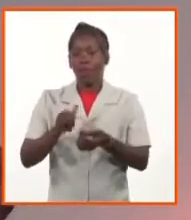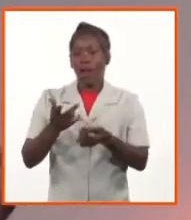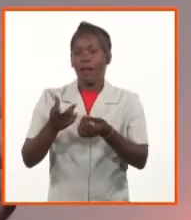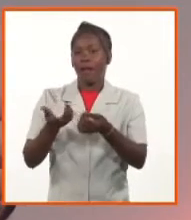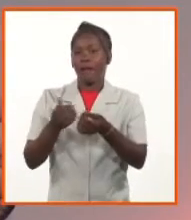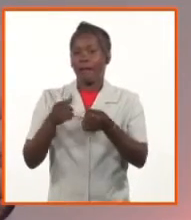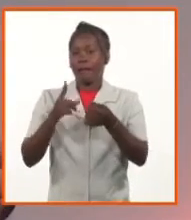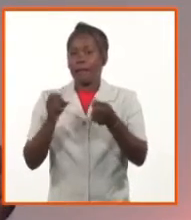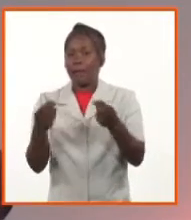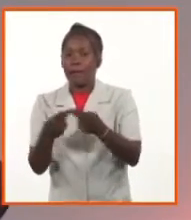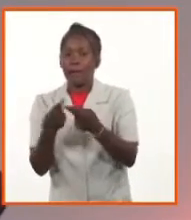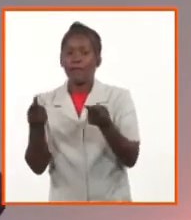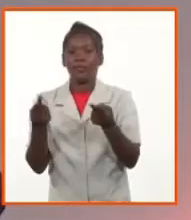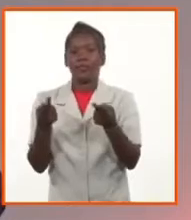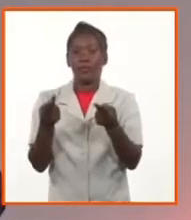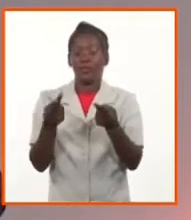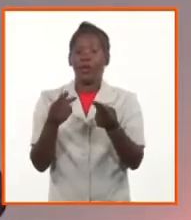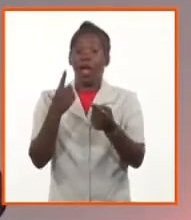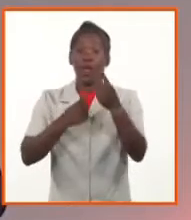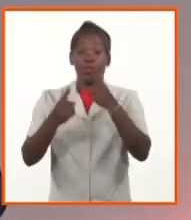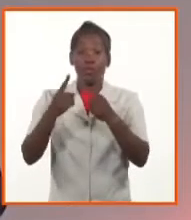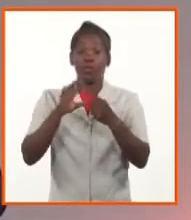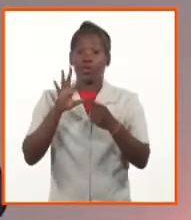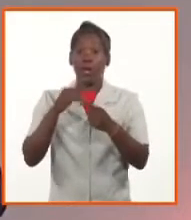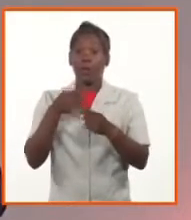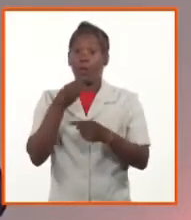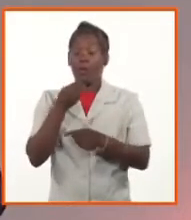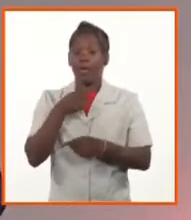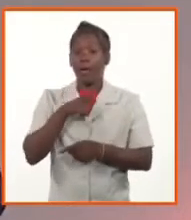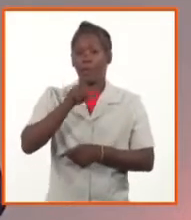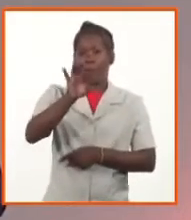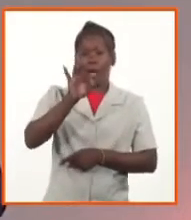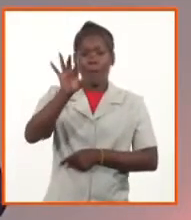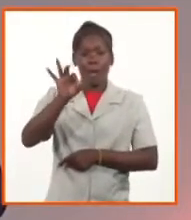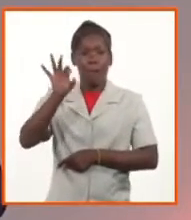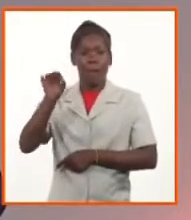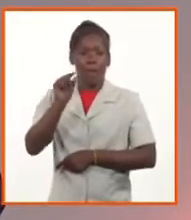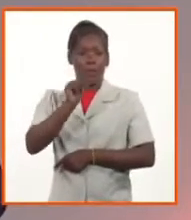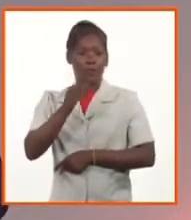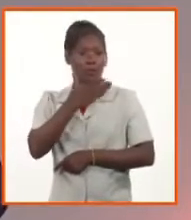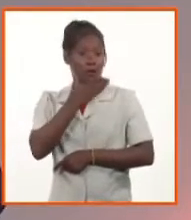edad, sean miembros o no de la asociación. Ahora mismo están abiertas todas las convocatorias.